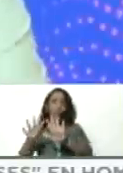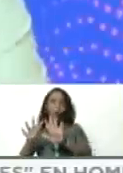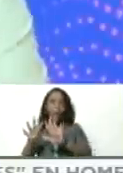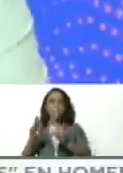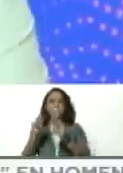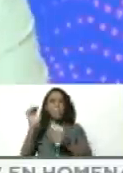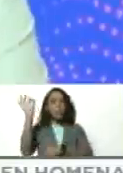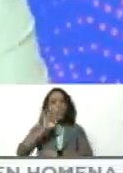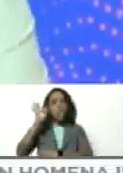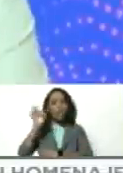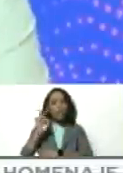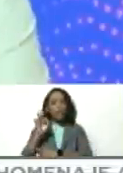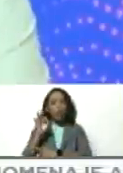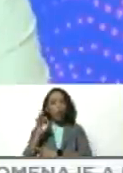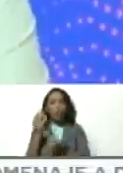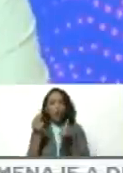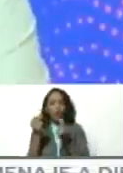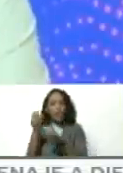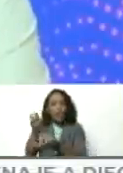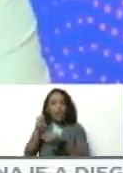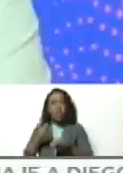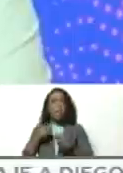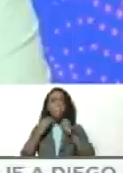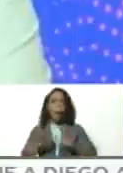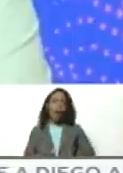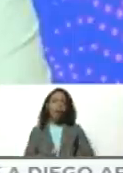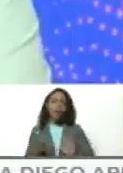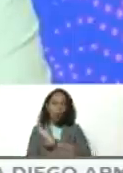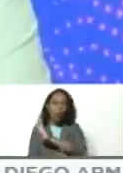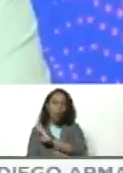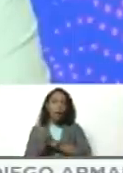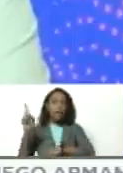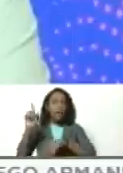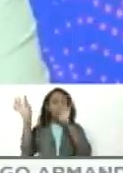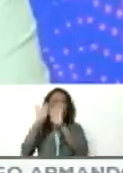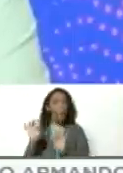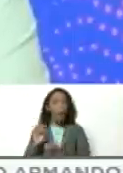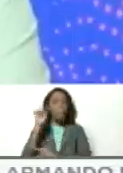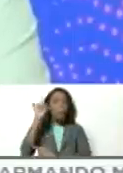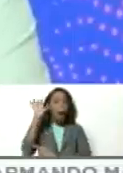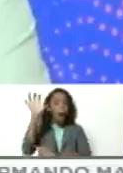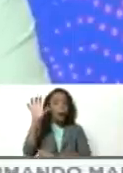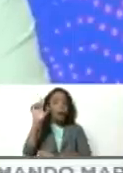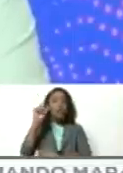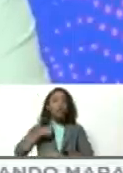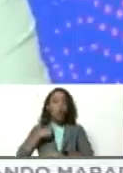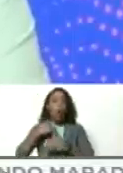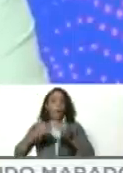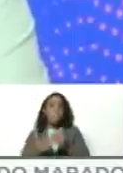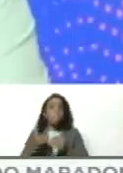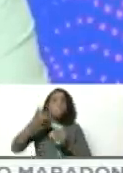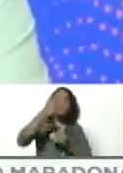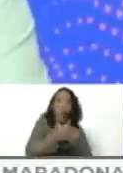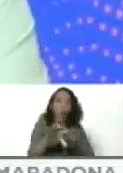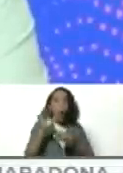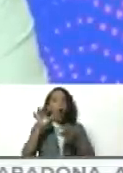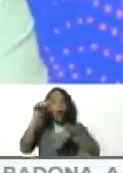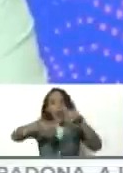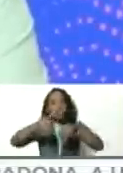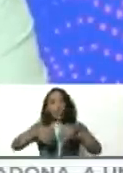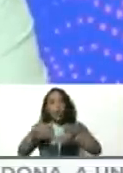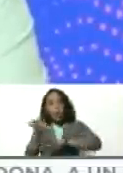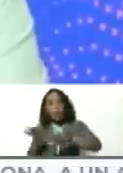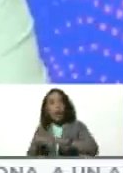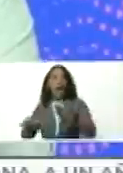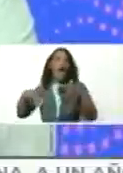ingresos. Con una hecatombe de esa forma, un país puede decir, pospongo las elecciones regionales y municipales